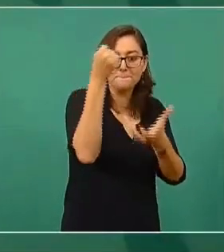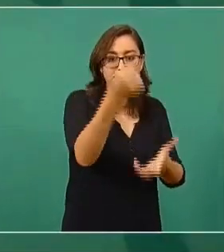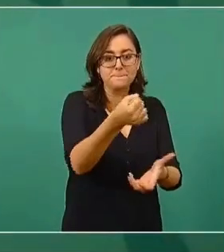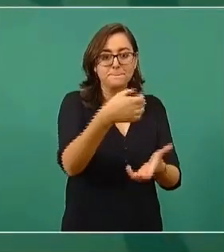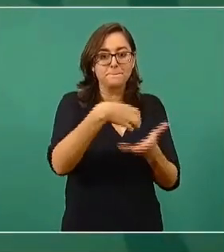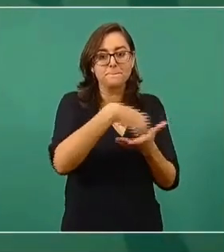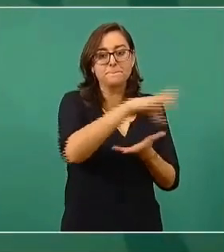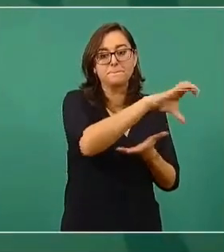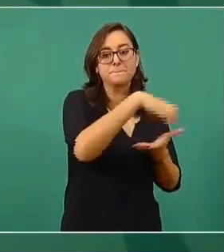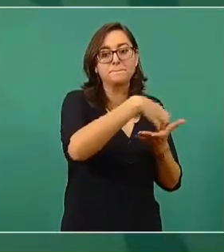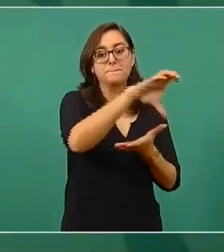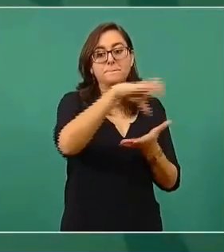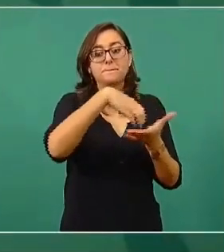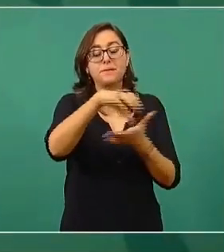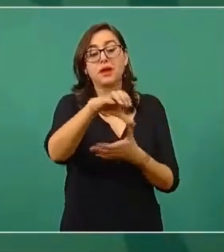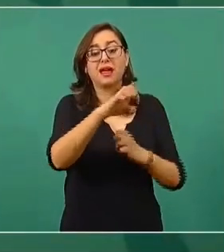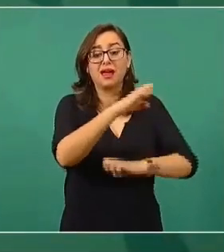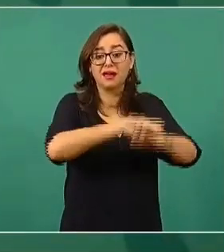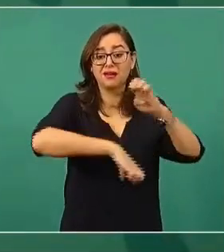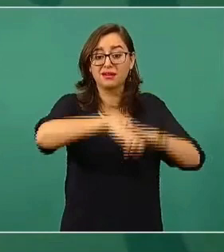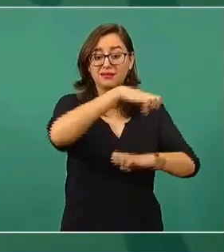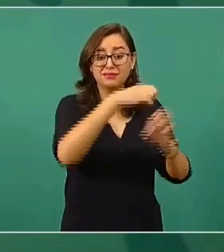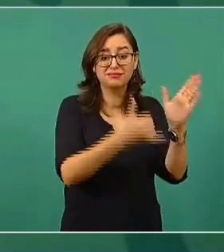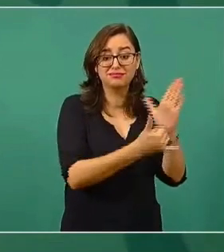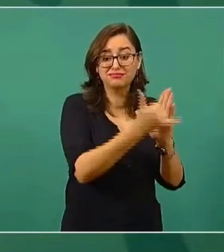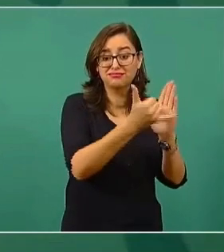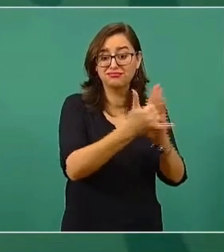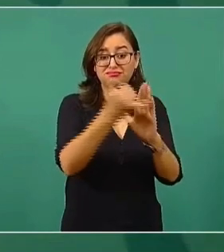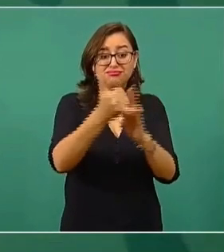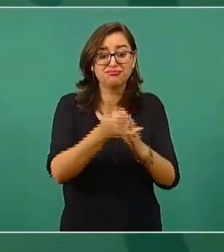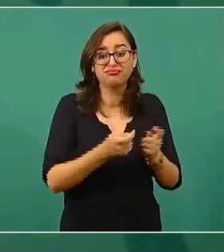se destinaba a las grandes empresas.